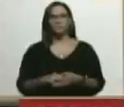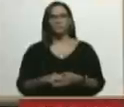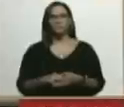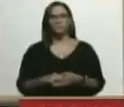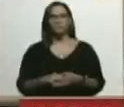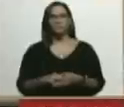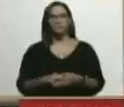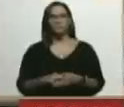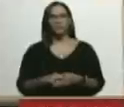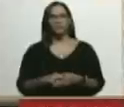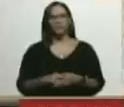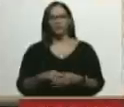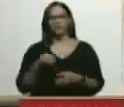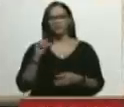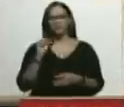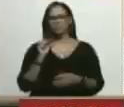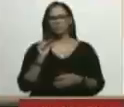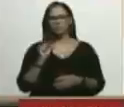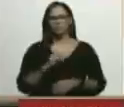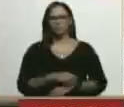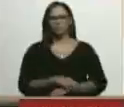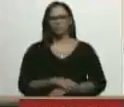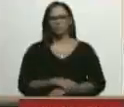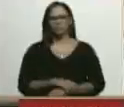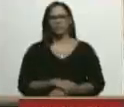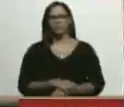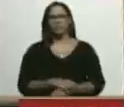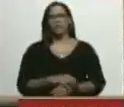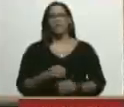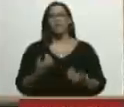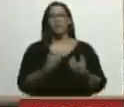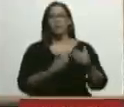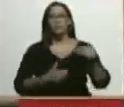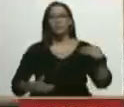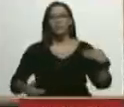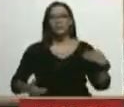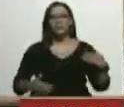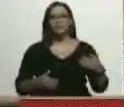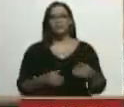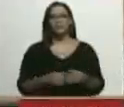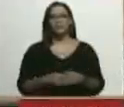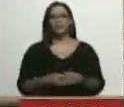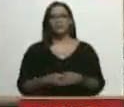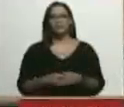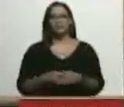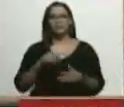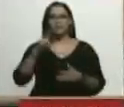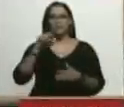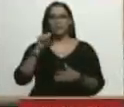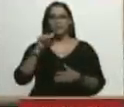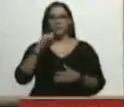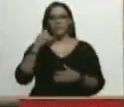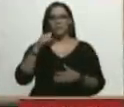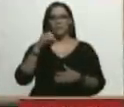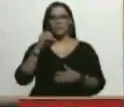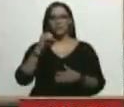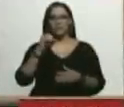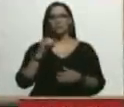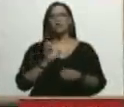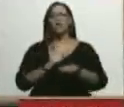hace poco el presidente lazo de Ecuador decidió